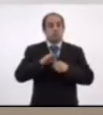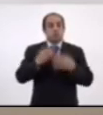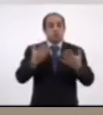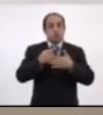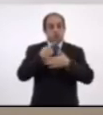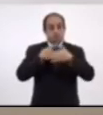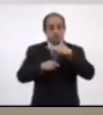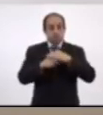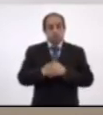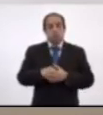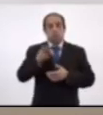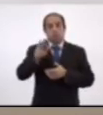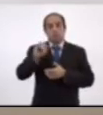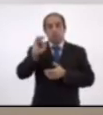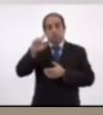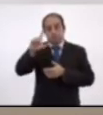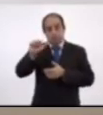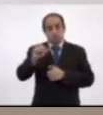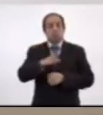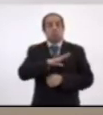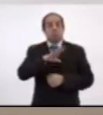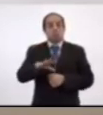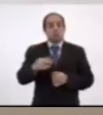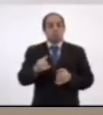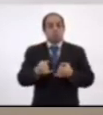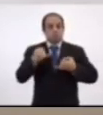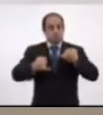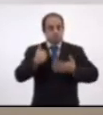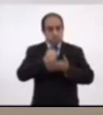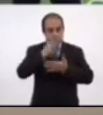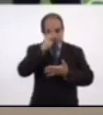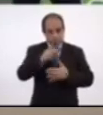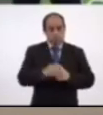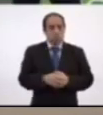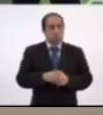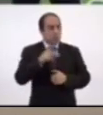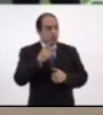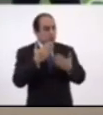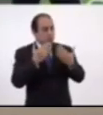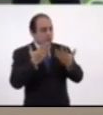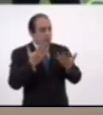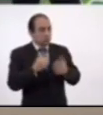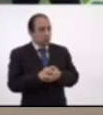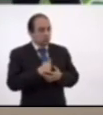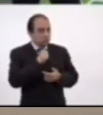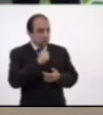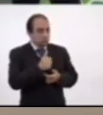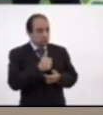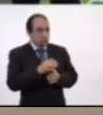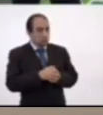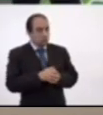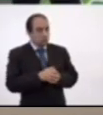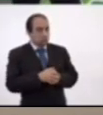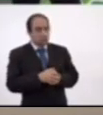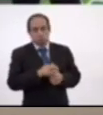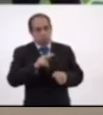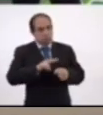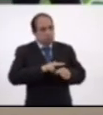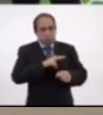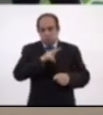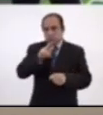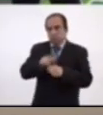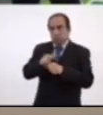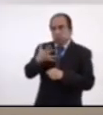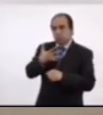Fiscalía General de Justicia de la Ciudad de México. Pero no habrá nada extraordinario. Como normalmente